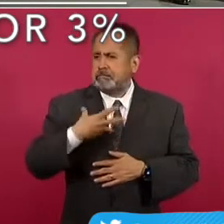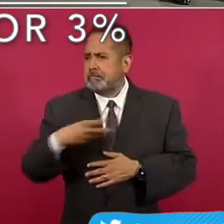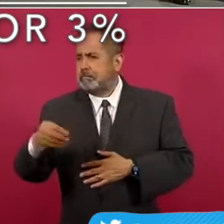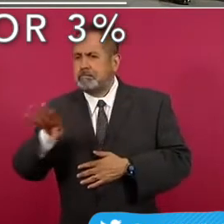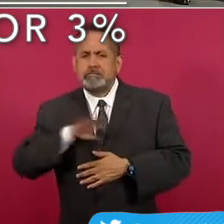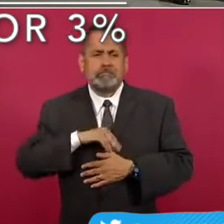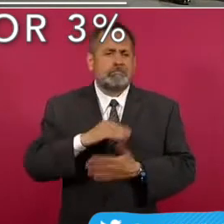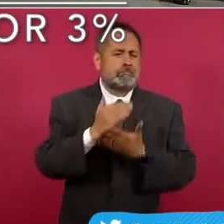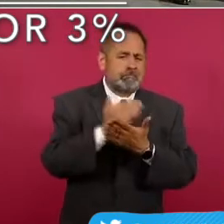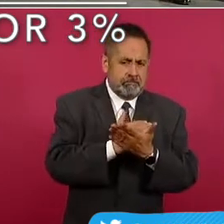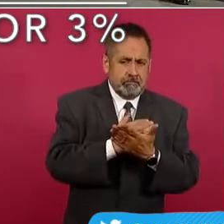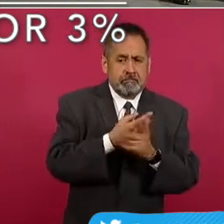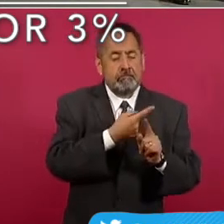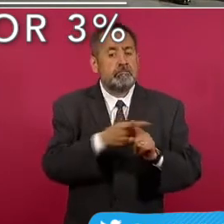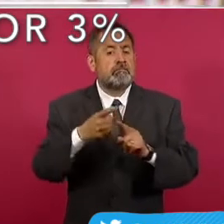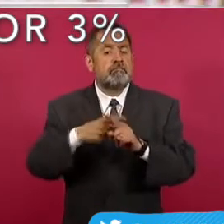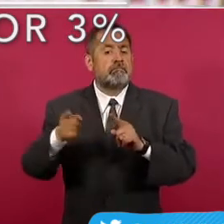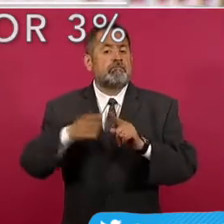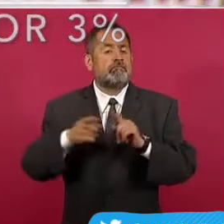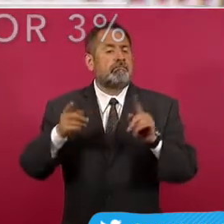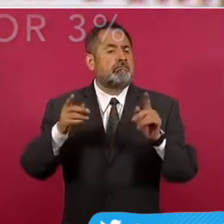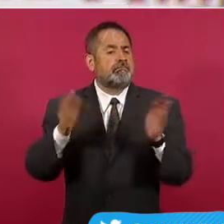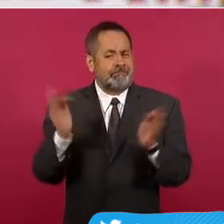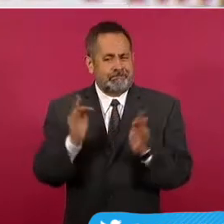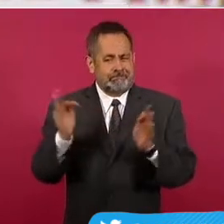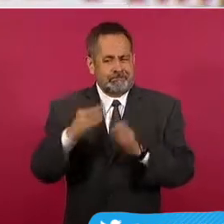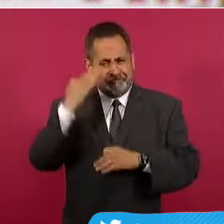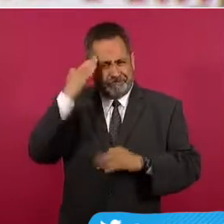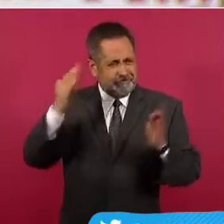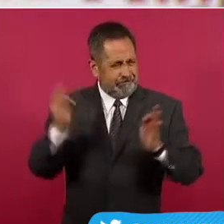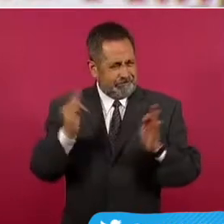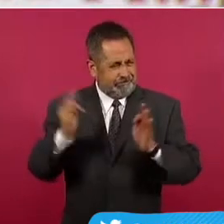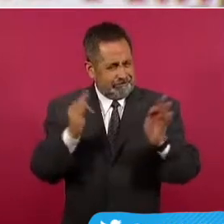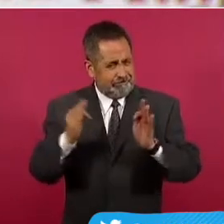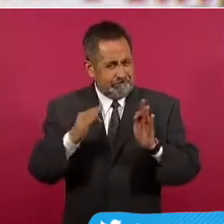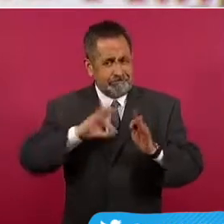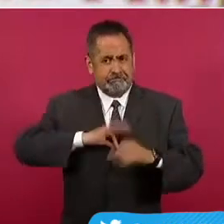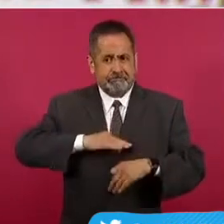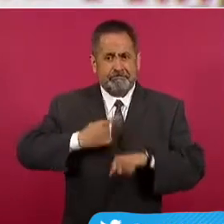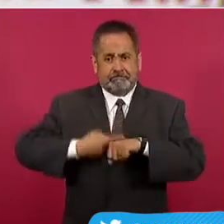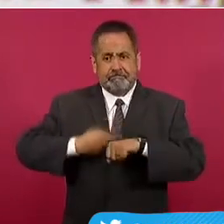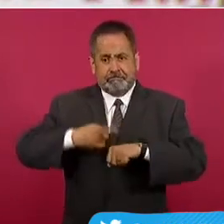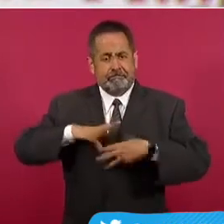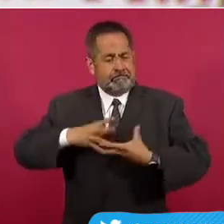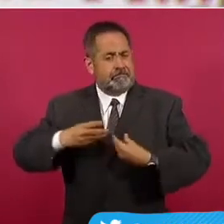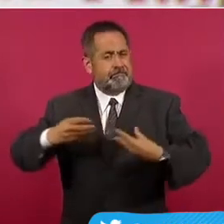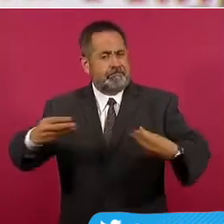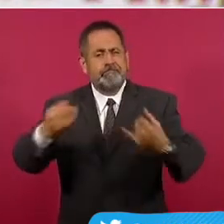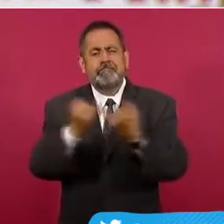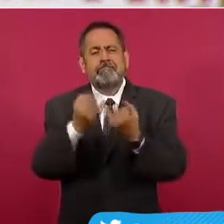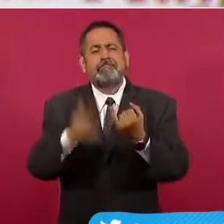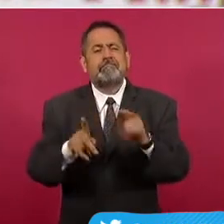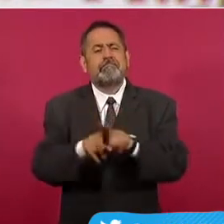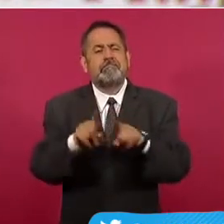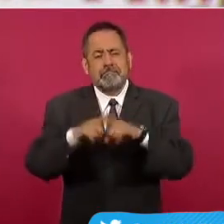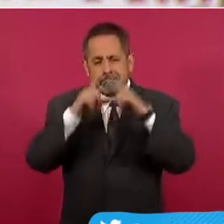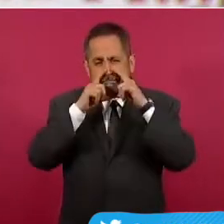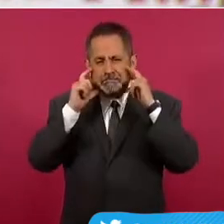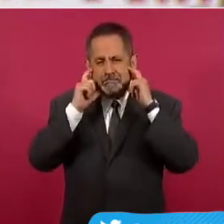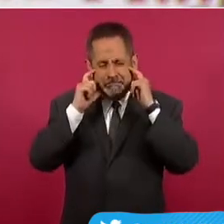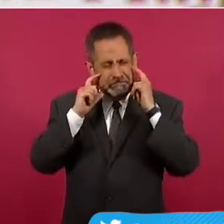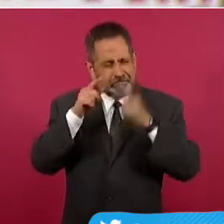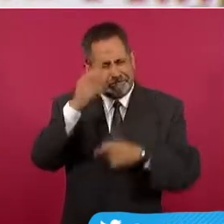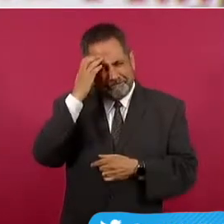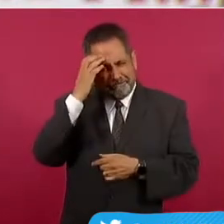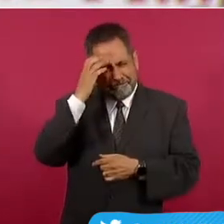para pacientes en situación crítica que requieren respiración mecánica. 7 de cada 10 camas con ventilador mecánico para